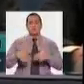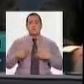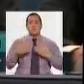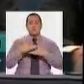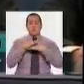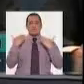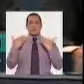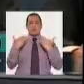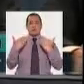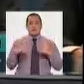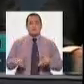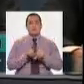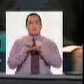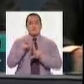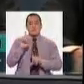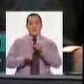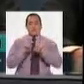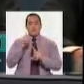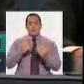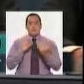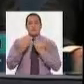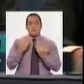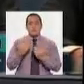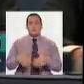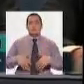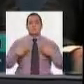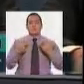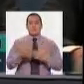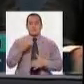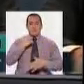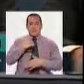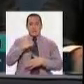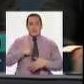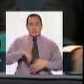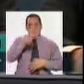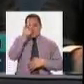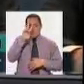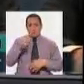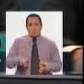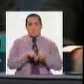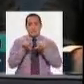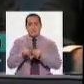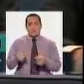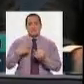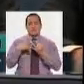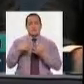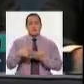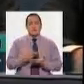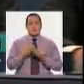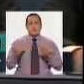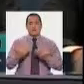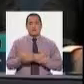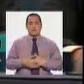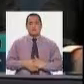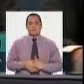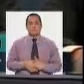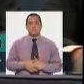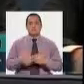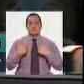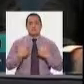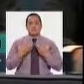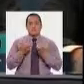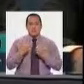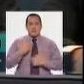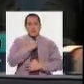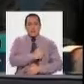afectar y que de alguna manera se traicione al Perú con este tipo de circunstancias.